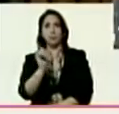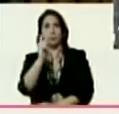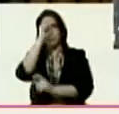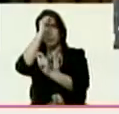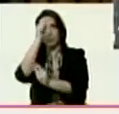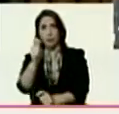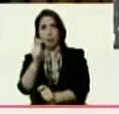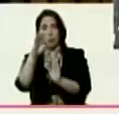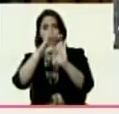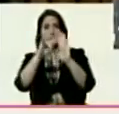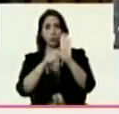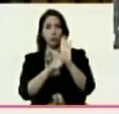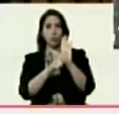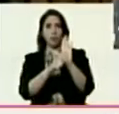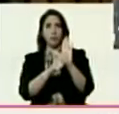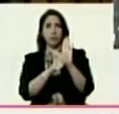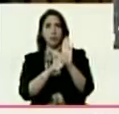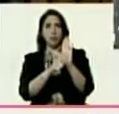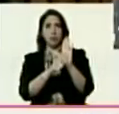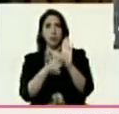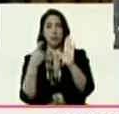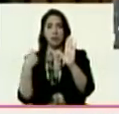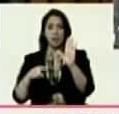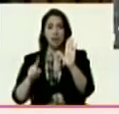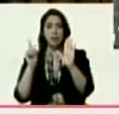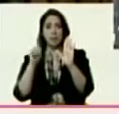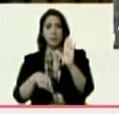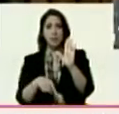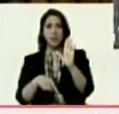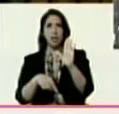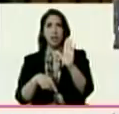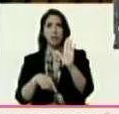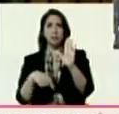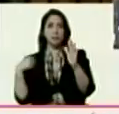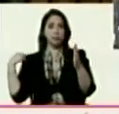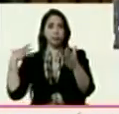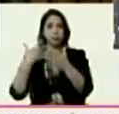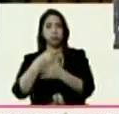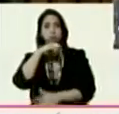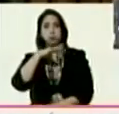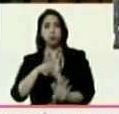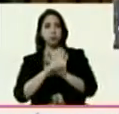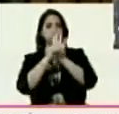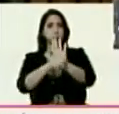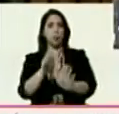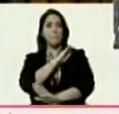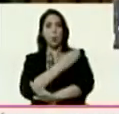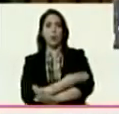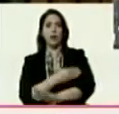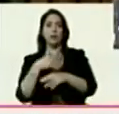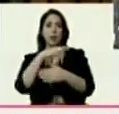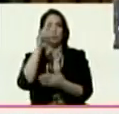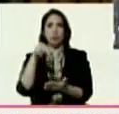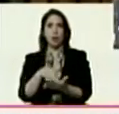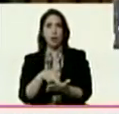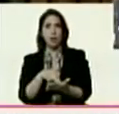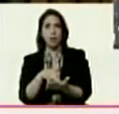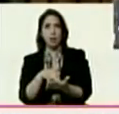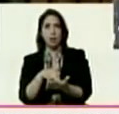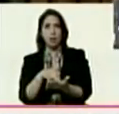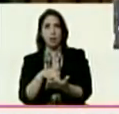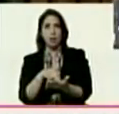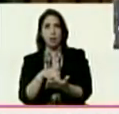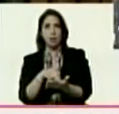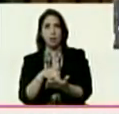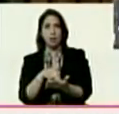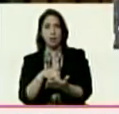reconocida constitucionalmente y tiene además carácter histórico como símbolo del poder nacional. No